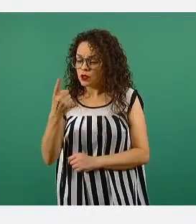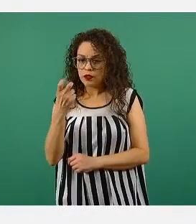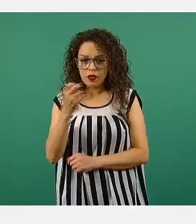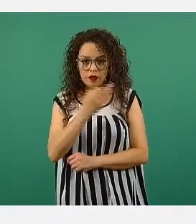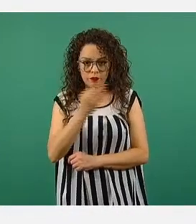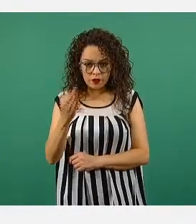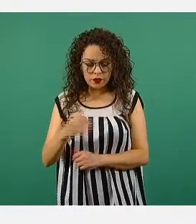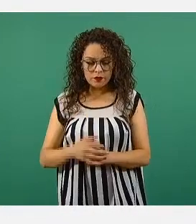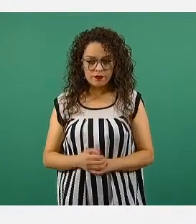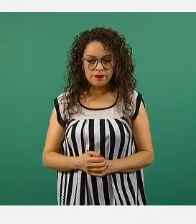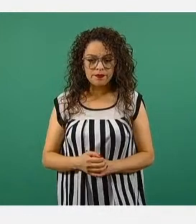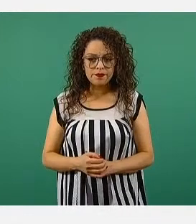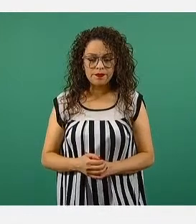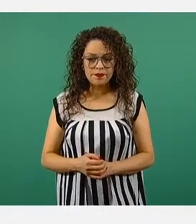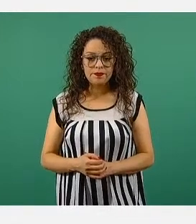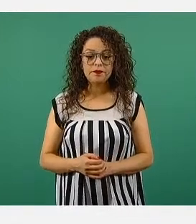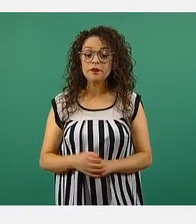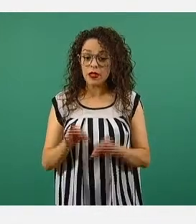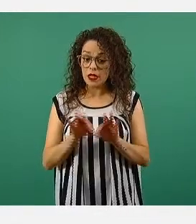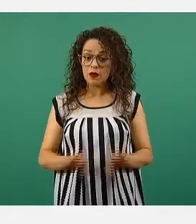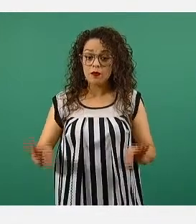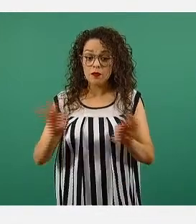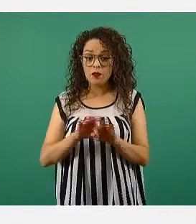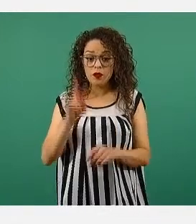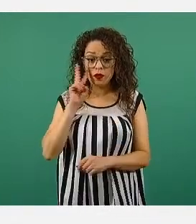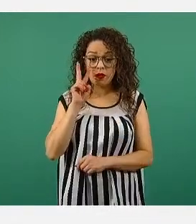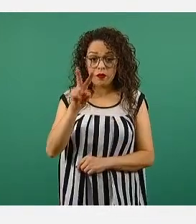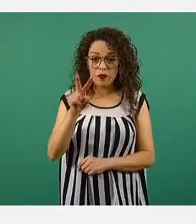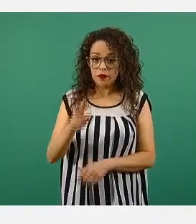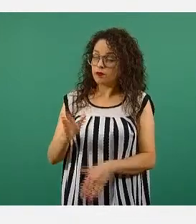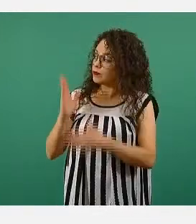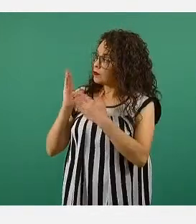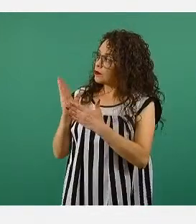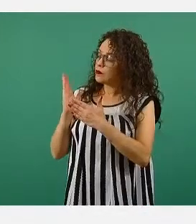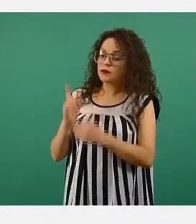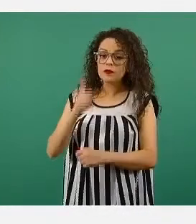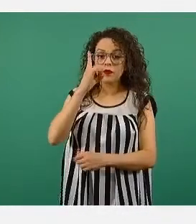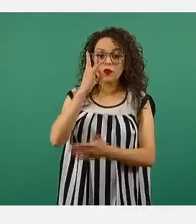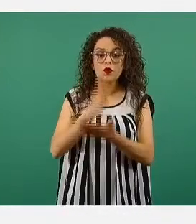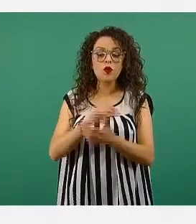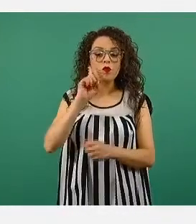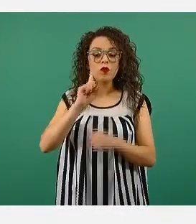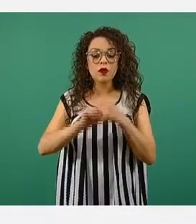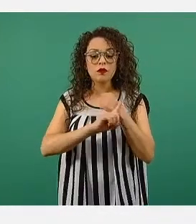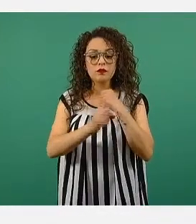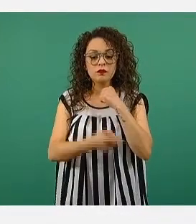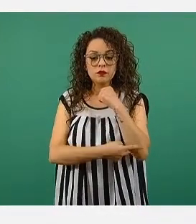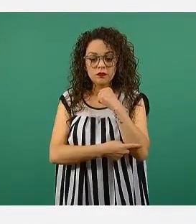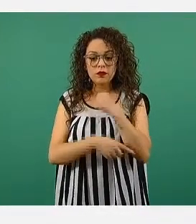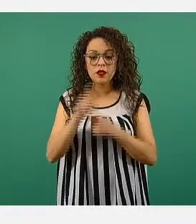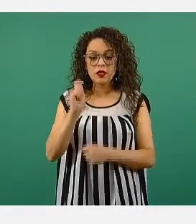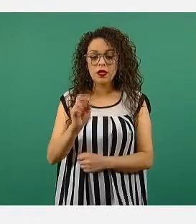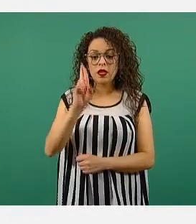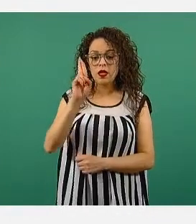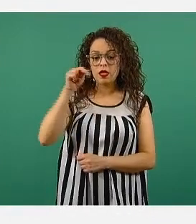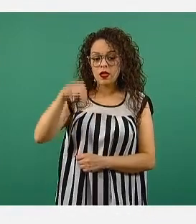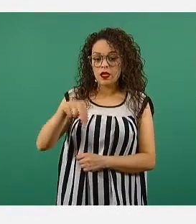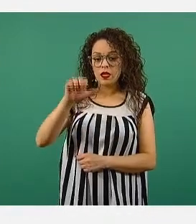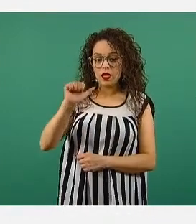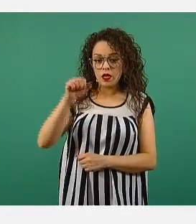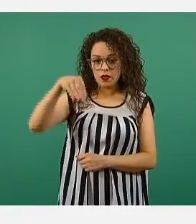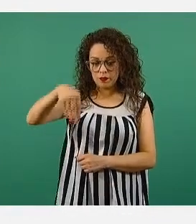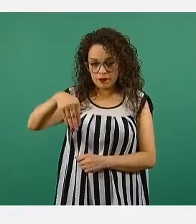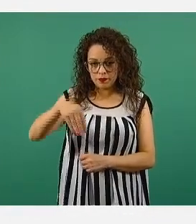Obviamente aquí hay que recalcar que solamente incluye mujeres embarazadas vacunadas con vacunas de RNA mensajero, la de Pfizer